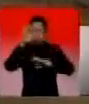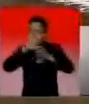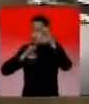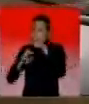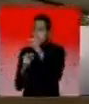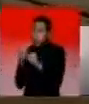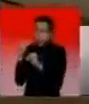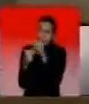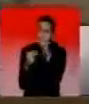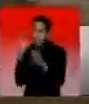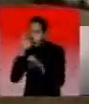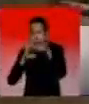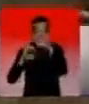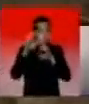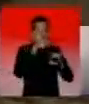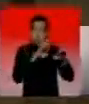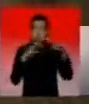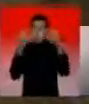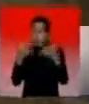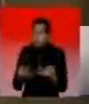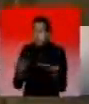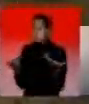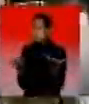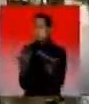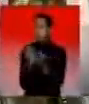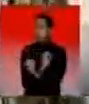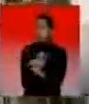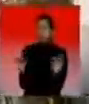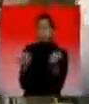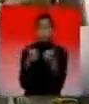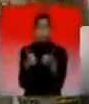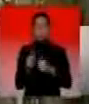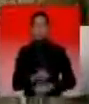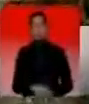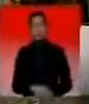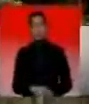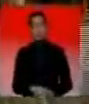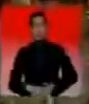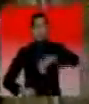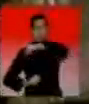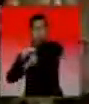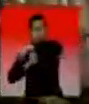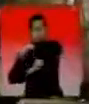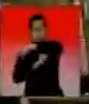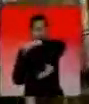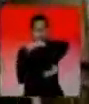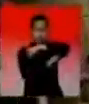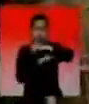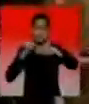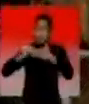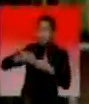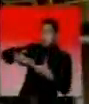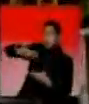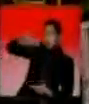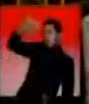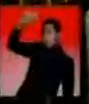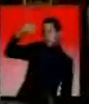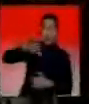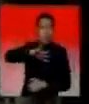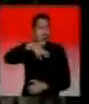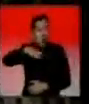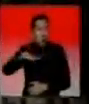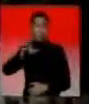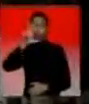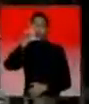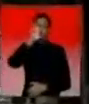para determinar cuarteaduras u otros daños se trata de una estructura de una altitud de aproximadamente beneficio de 30